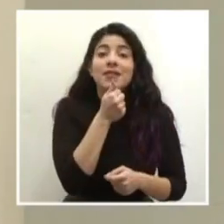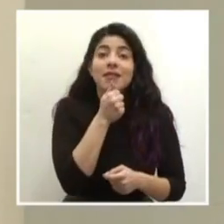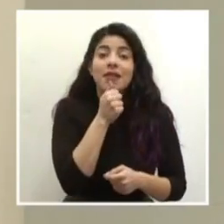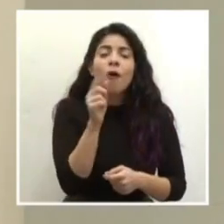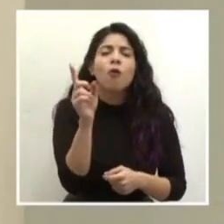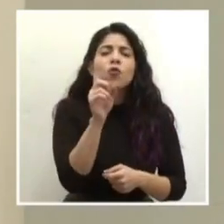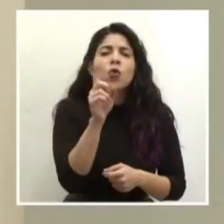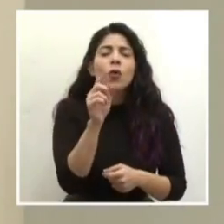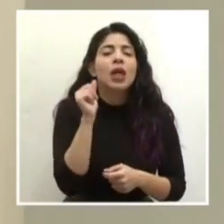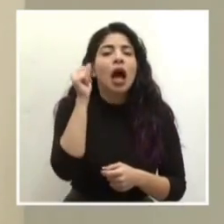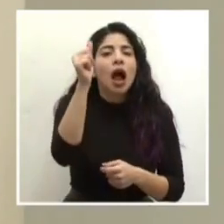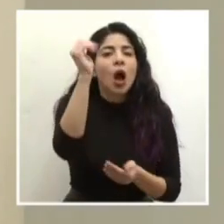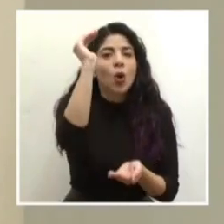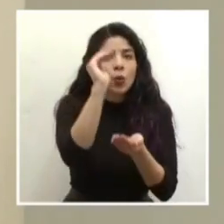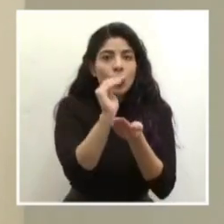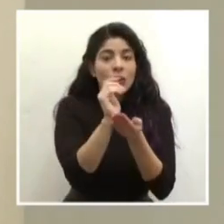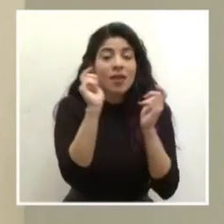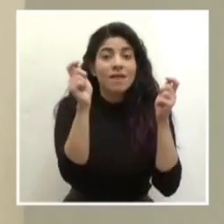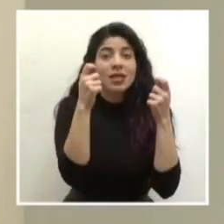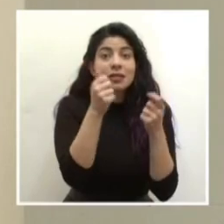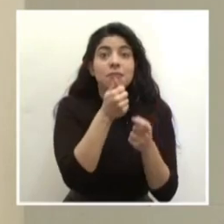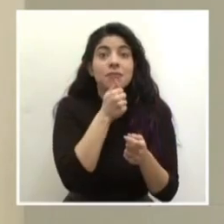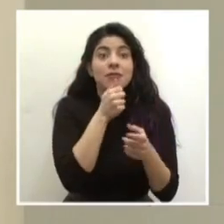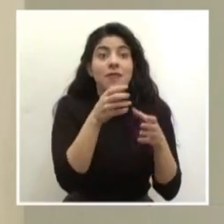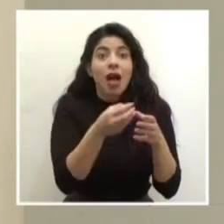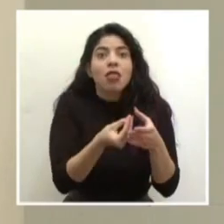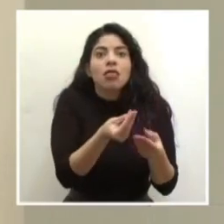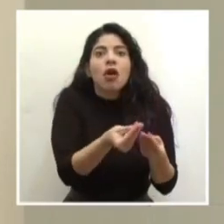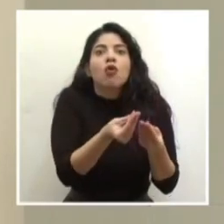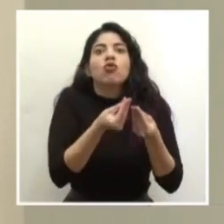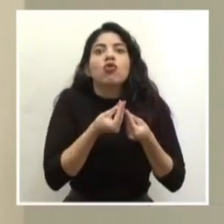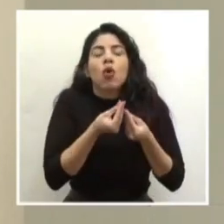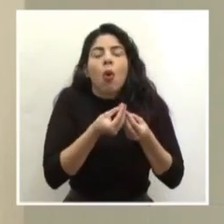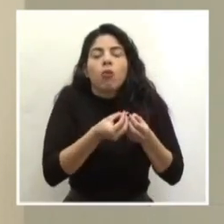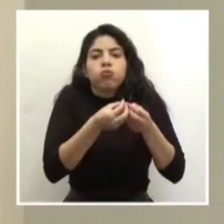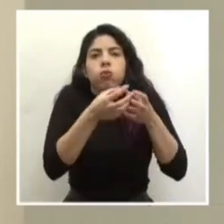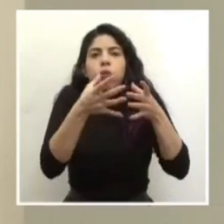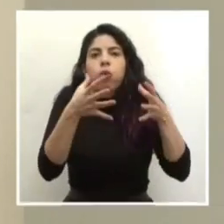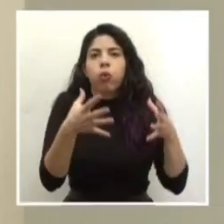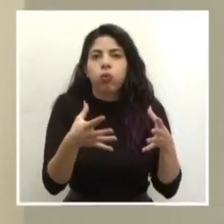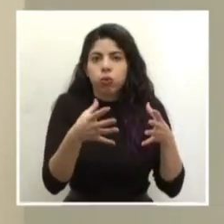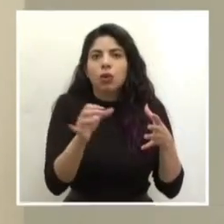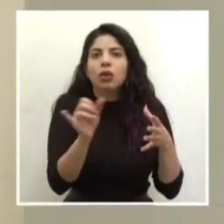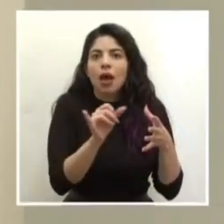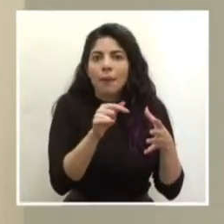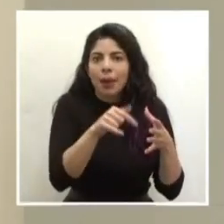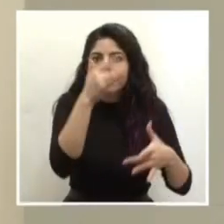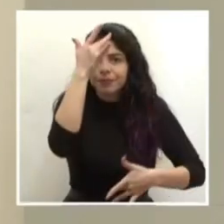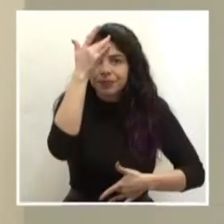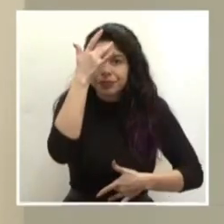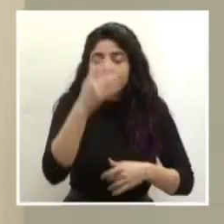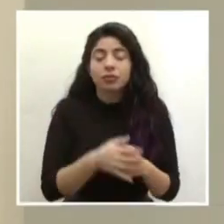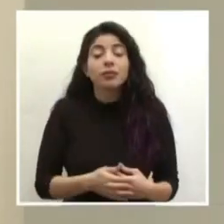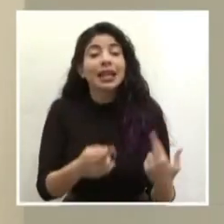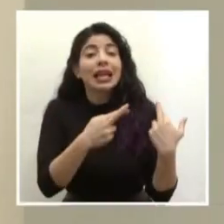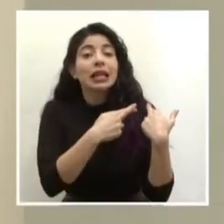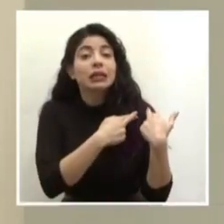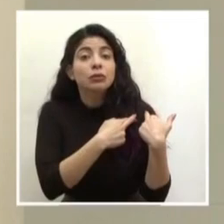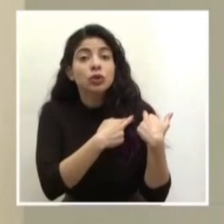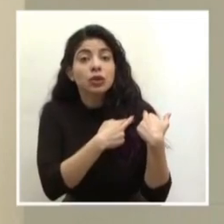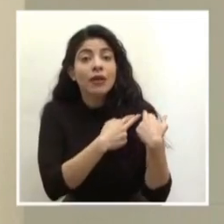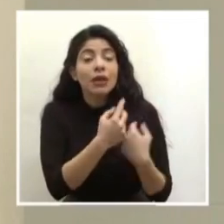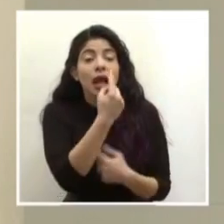en el cantón de Alajuelita, que como se informó, generó un importante brote. La responsabilidad de